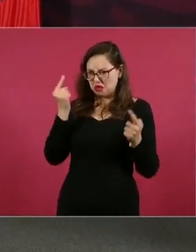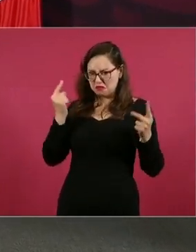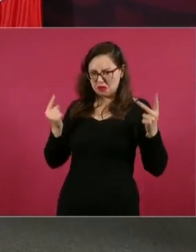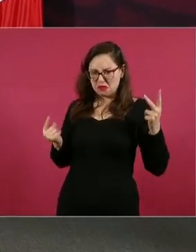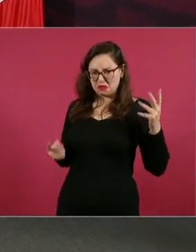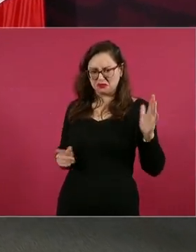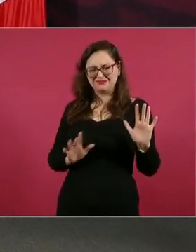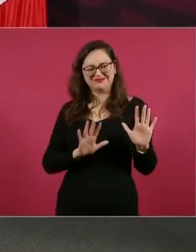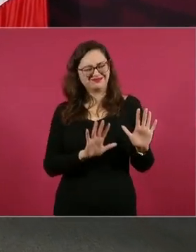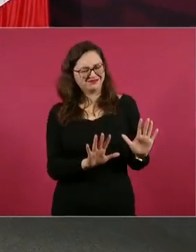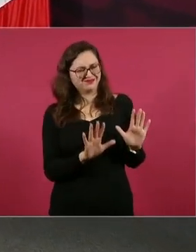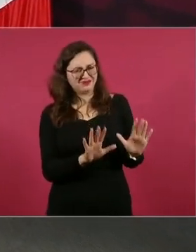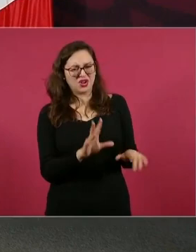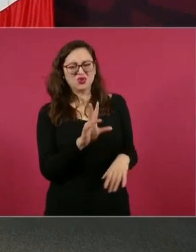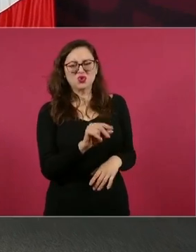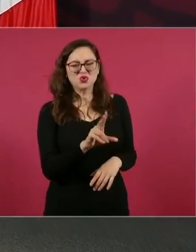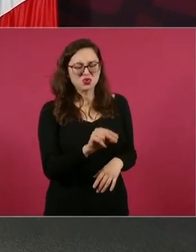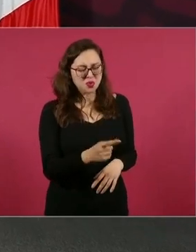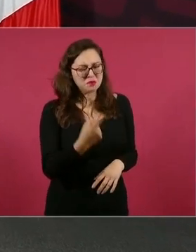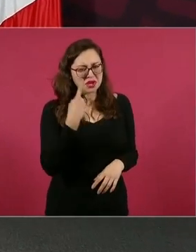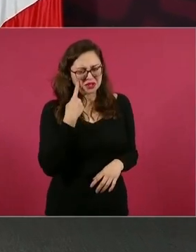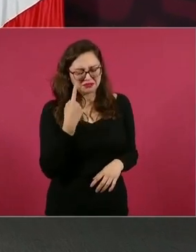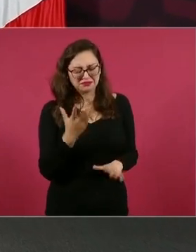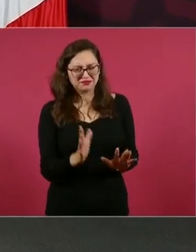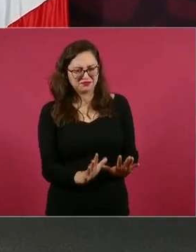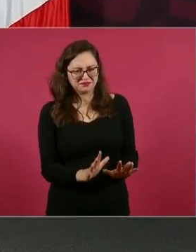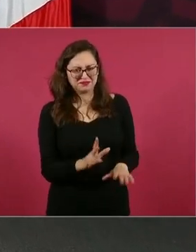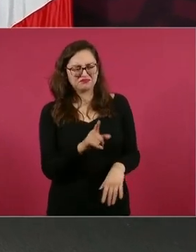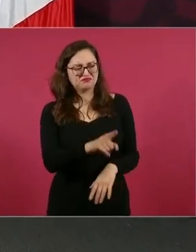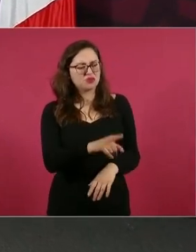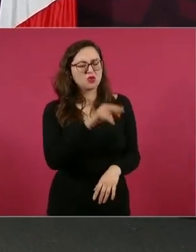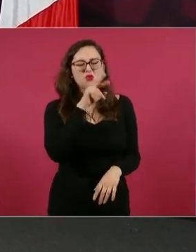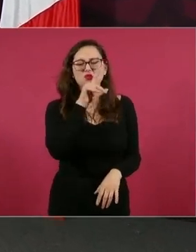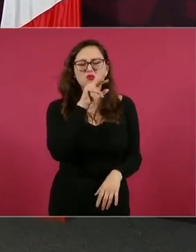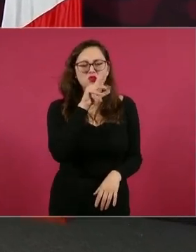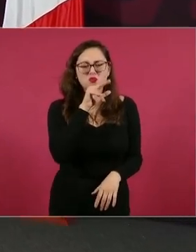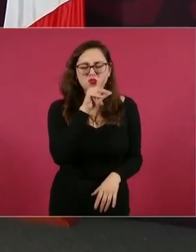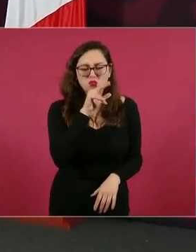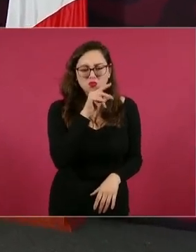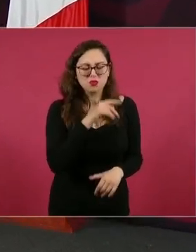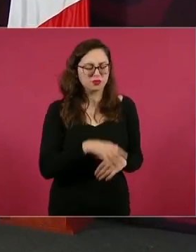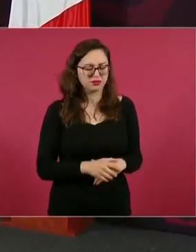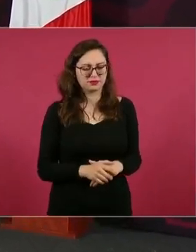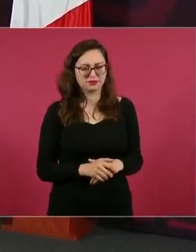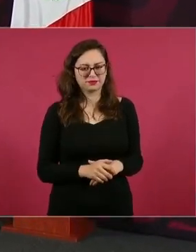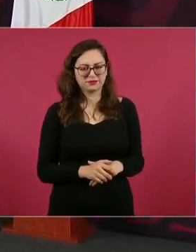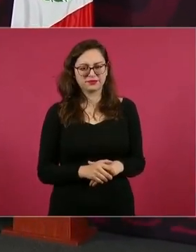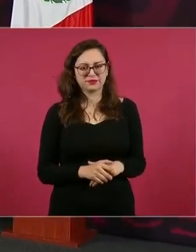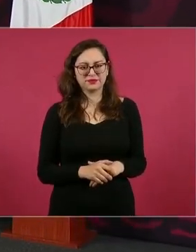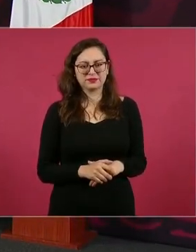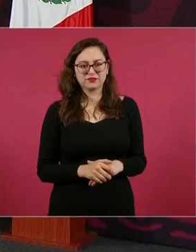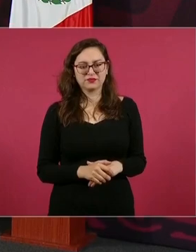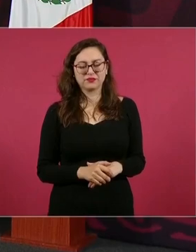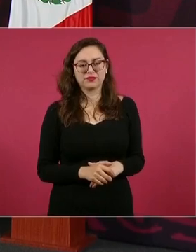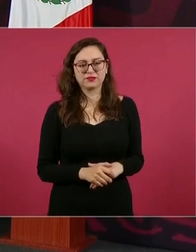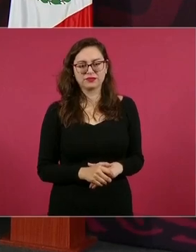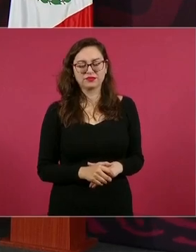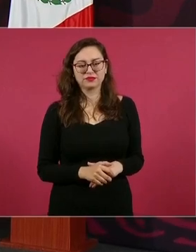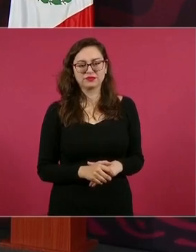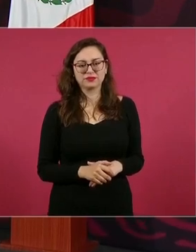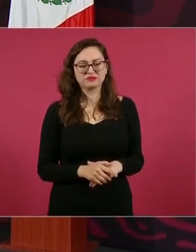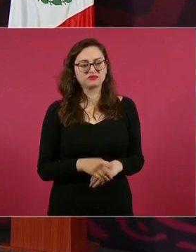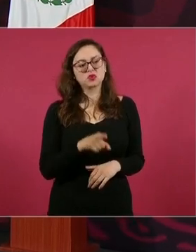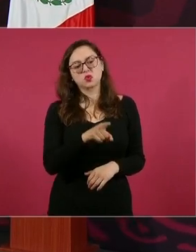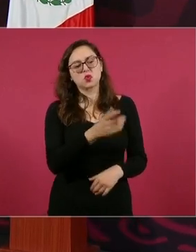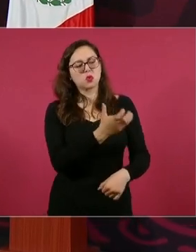o al no no no Mira tú no te preocupes este de esto esas esos